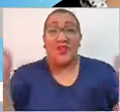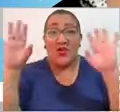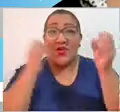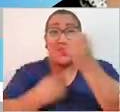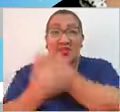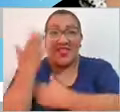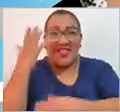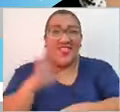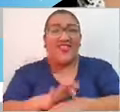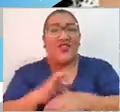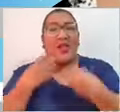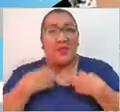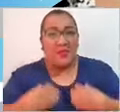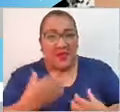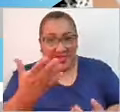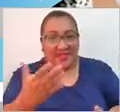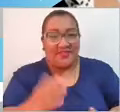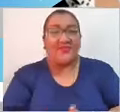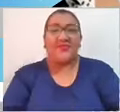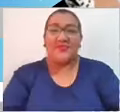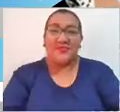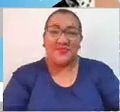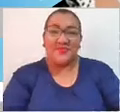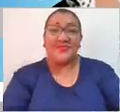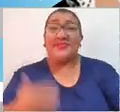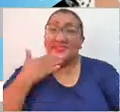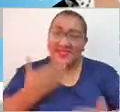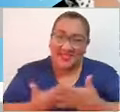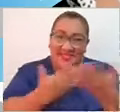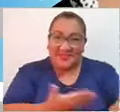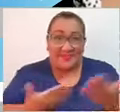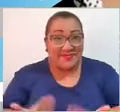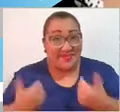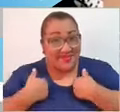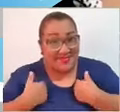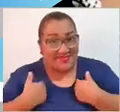Yuri. Buenos días, Roxy. Gracias por la invitación.